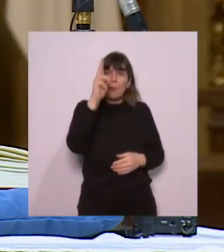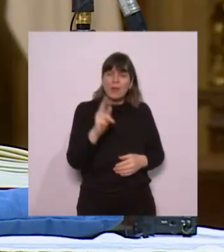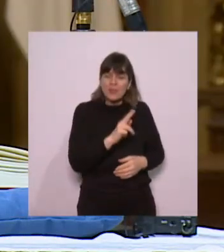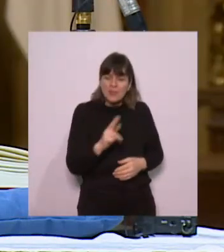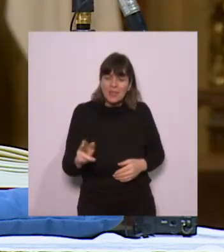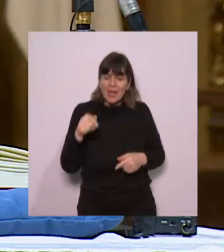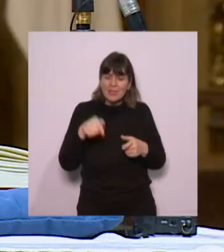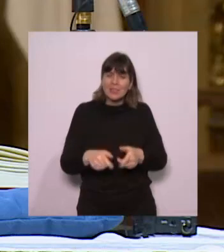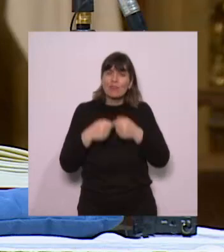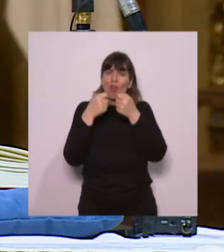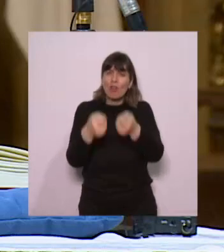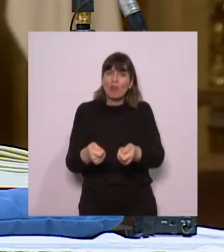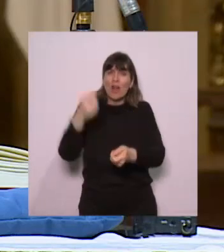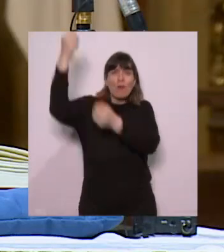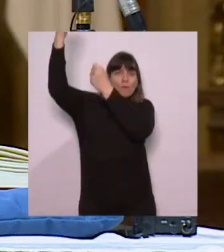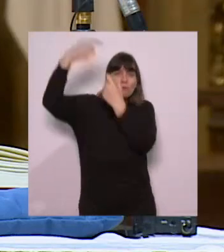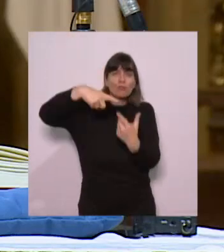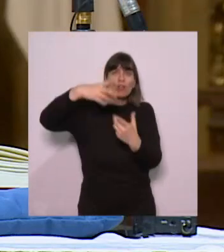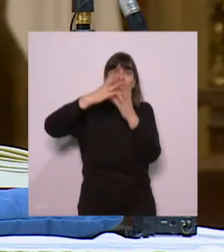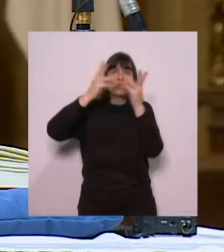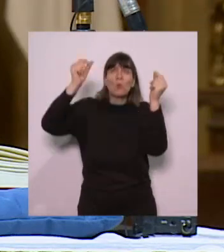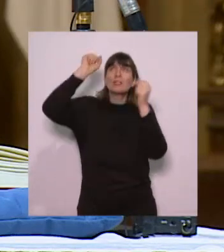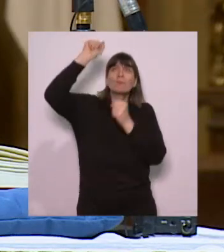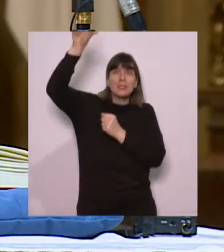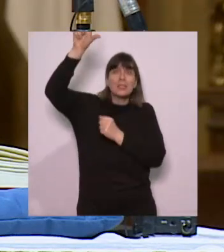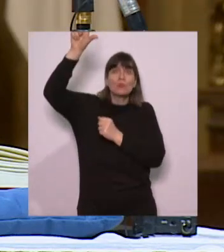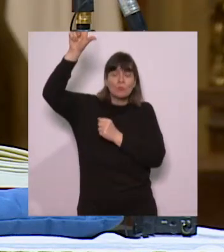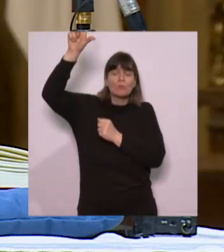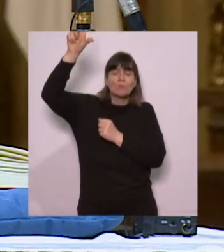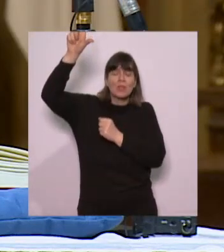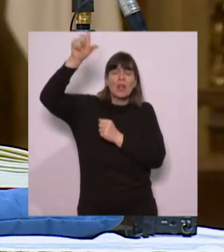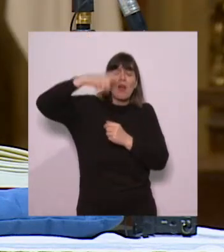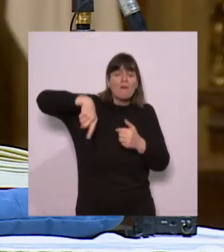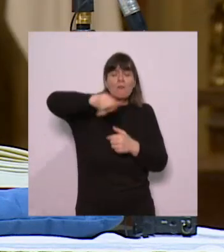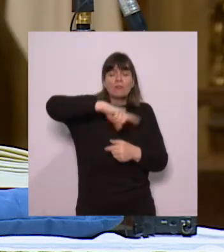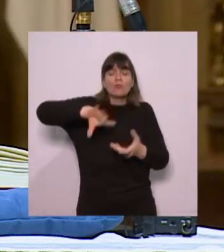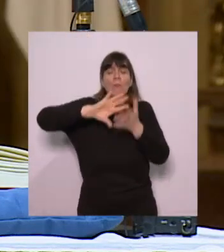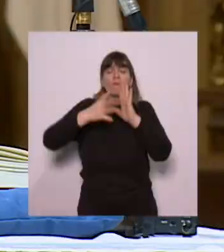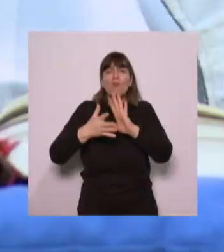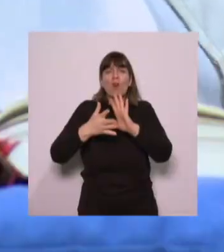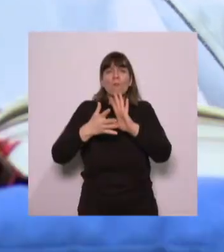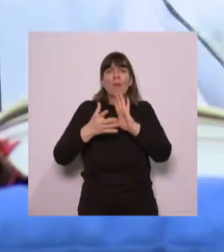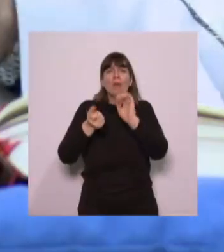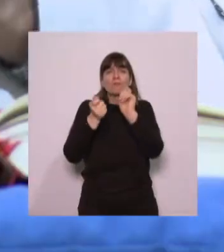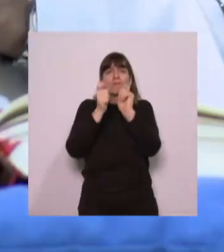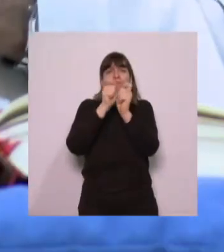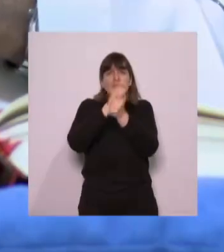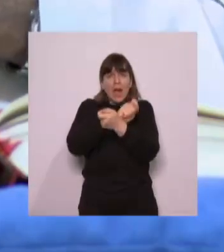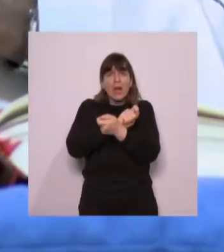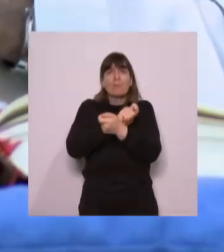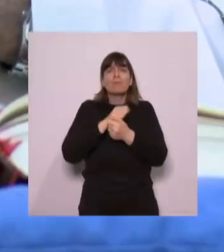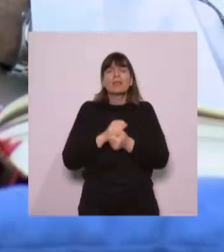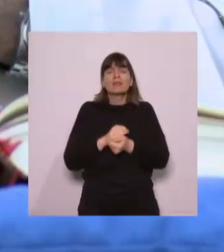santifiques estos dones con la efusión de tu Espíritu, de manera que se conviertan para